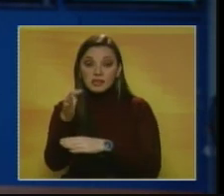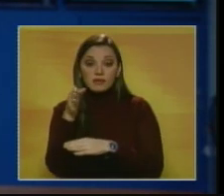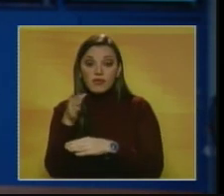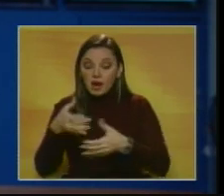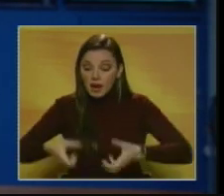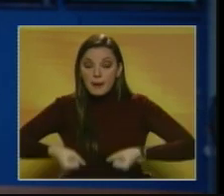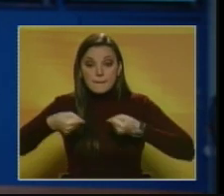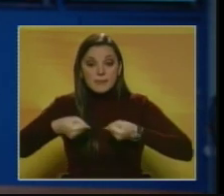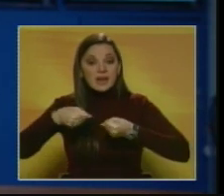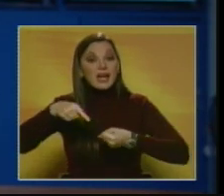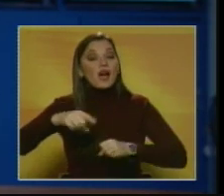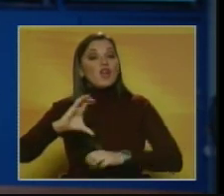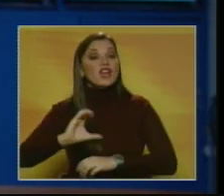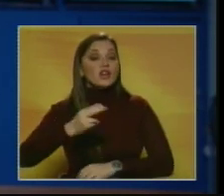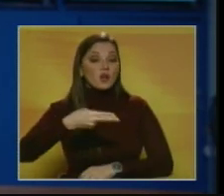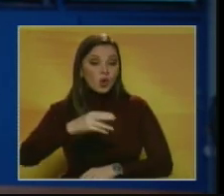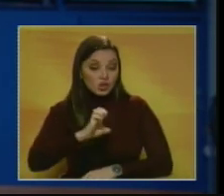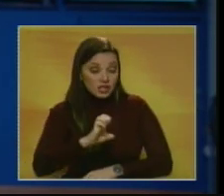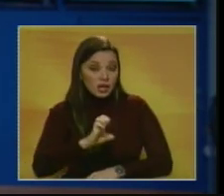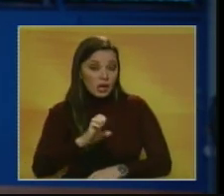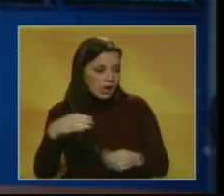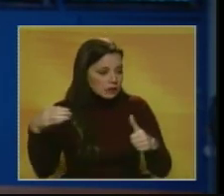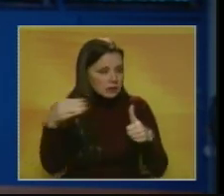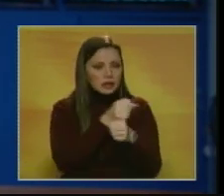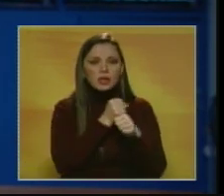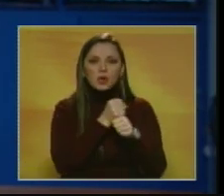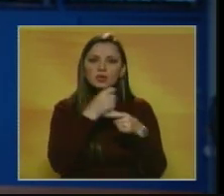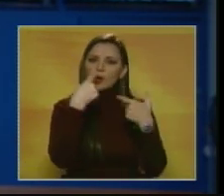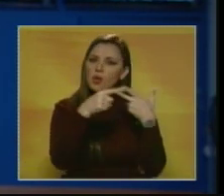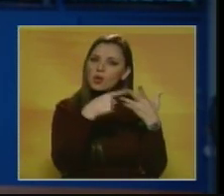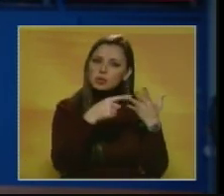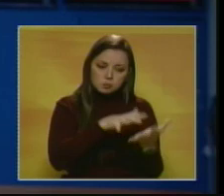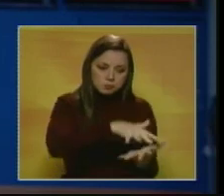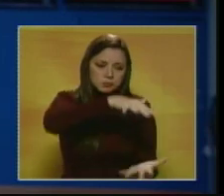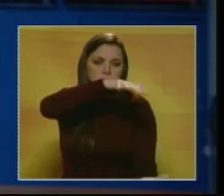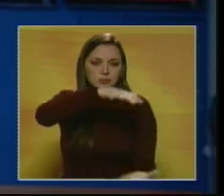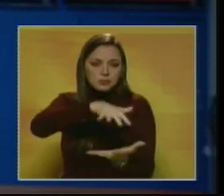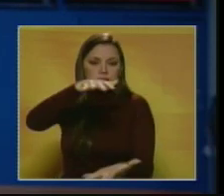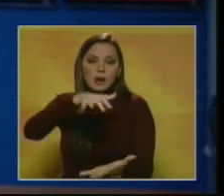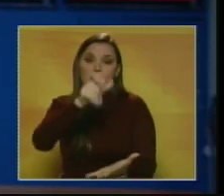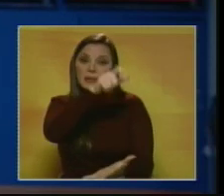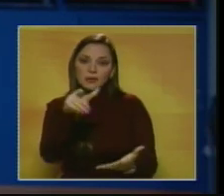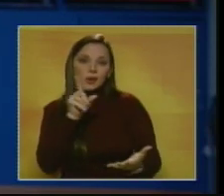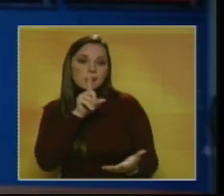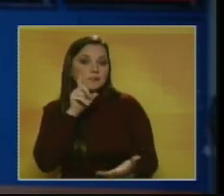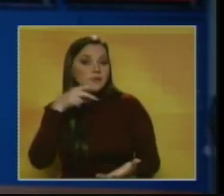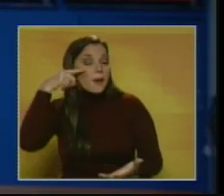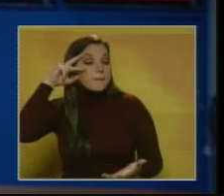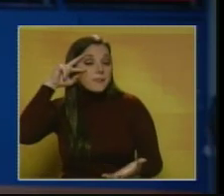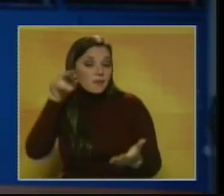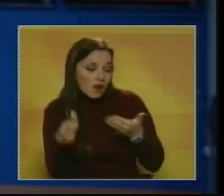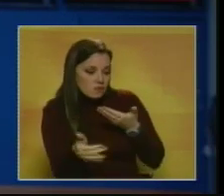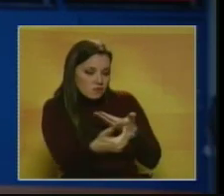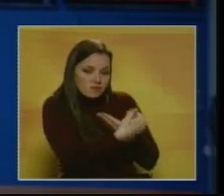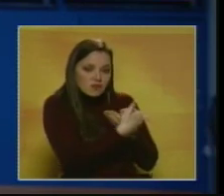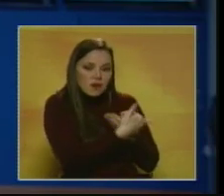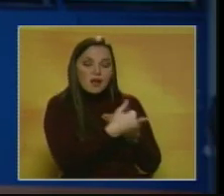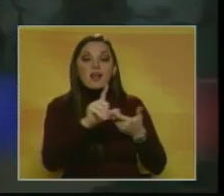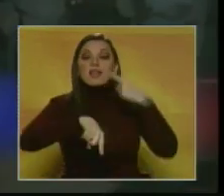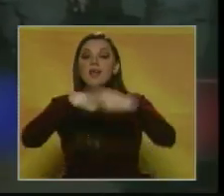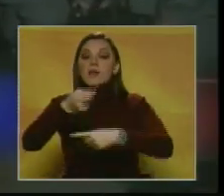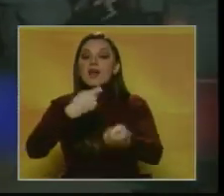de coche aquí en Caracas, decomisaron diferentes productos que se presumen mantenían acaparados para posteriormente venderlos a precios